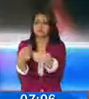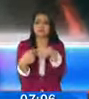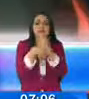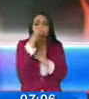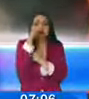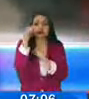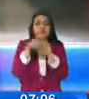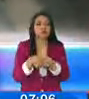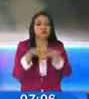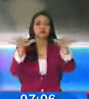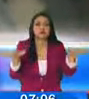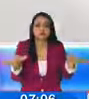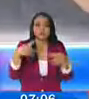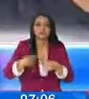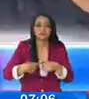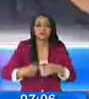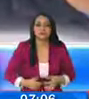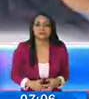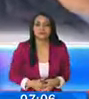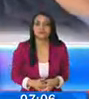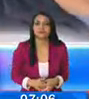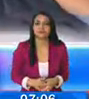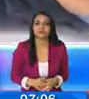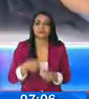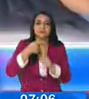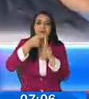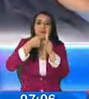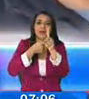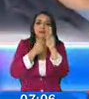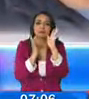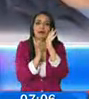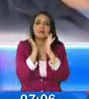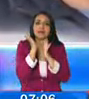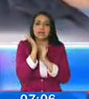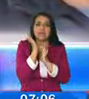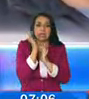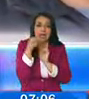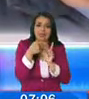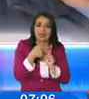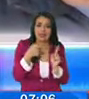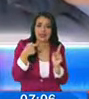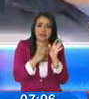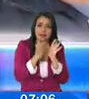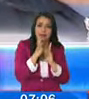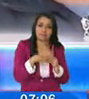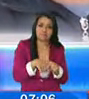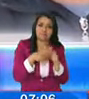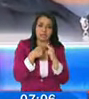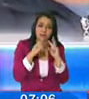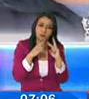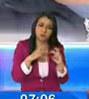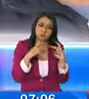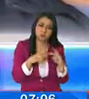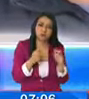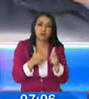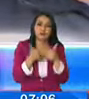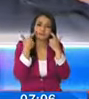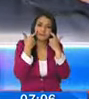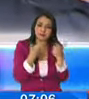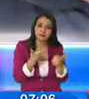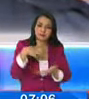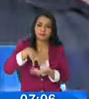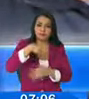en varios puntos de la ciudad. Desde el mes de abril venimos haciendo una investigación de manera coordinada con la Fiscalía Provincial de